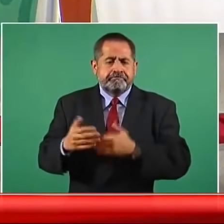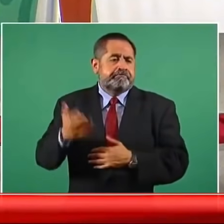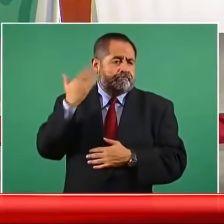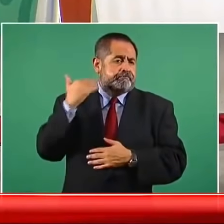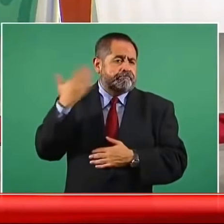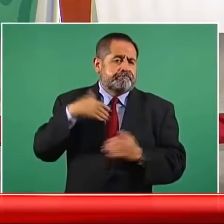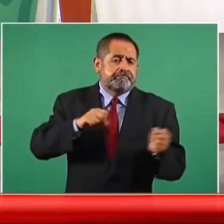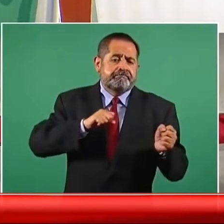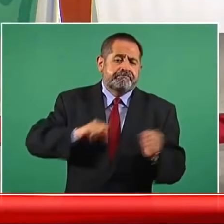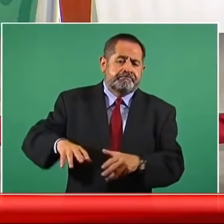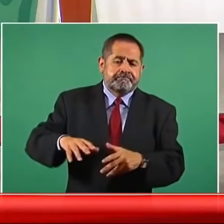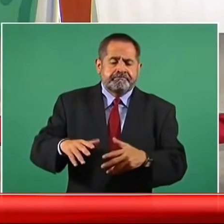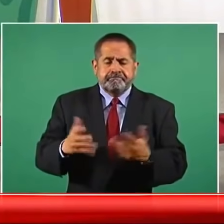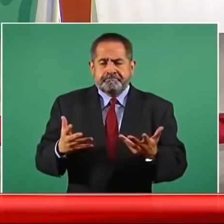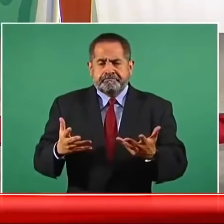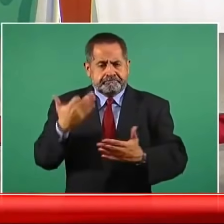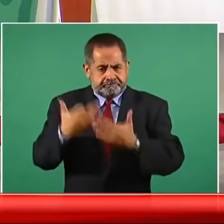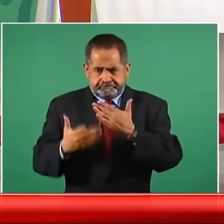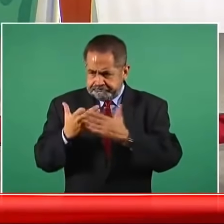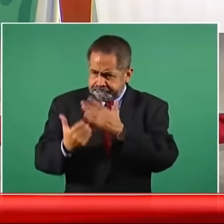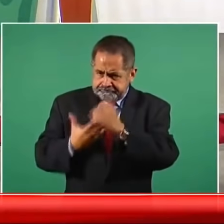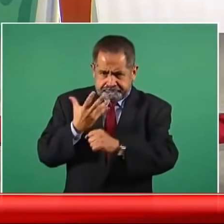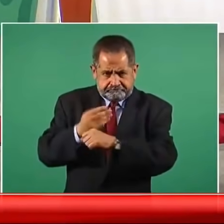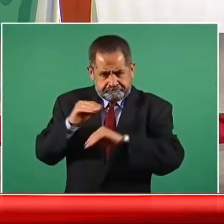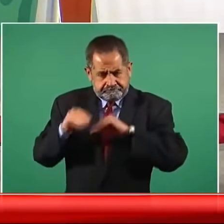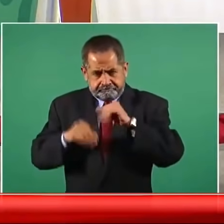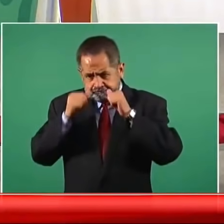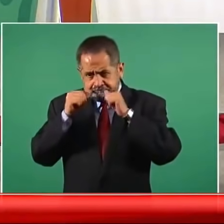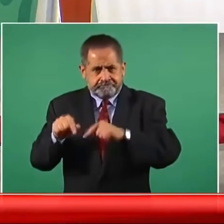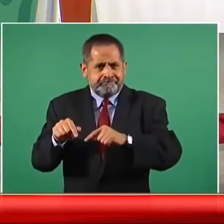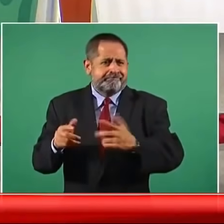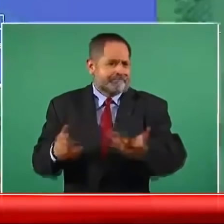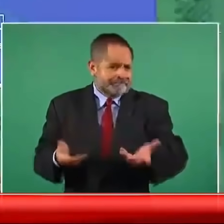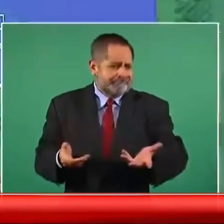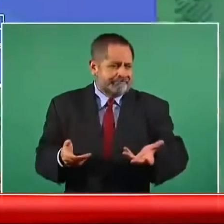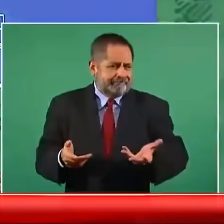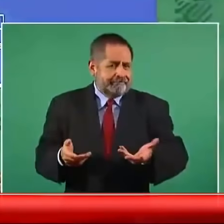abandono, y todo lo demás.